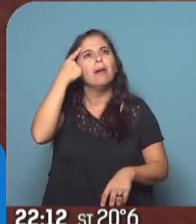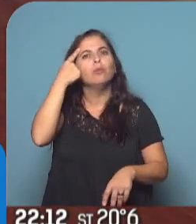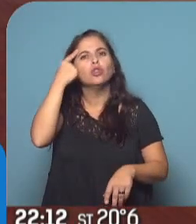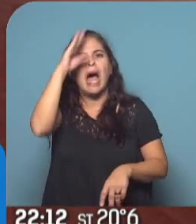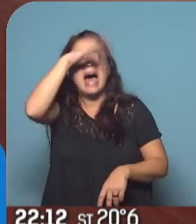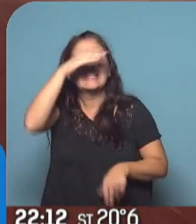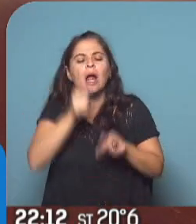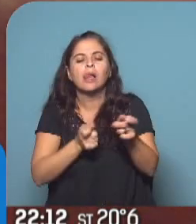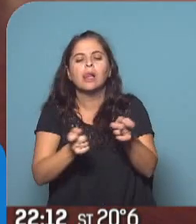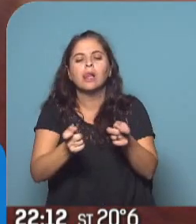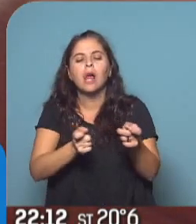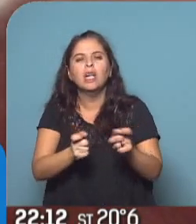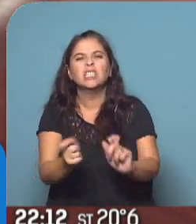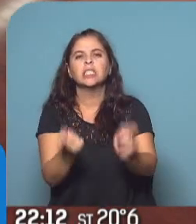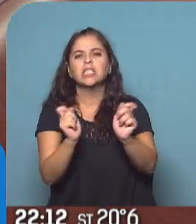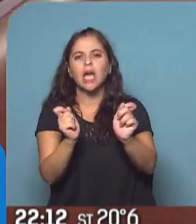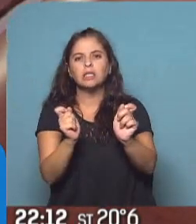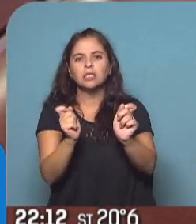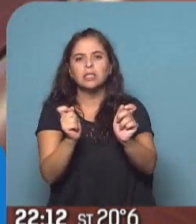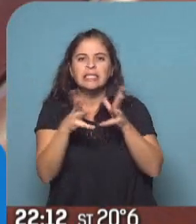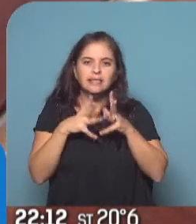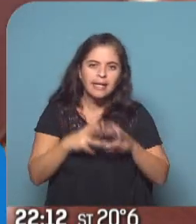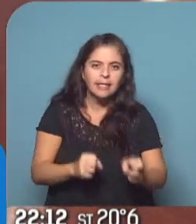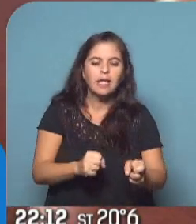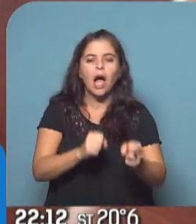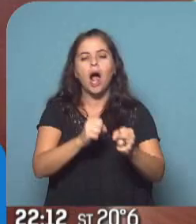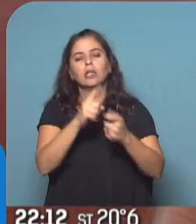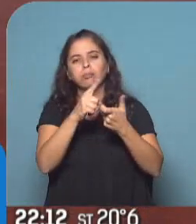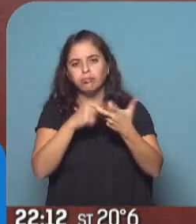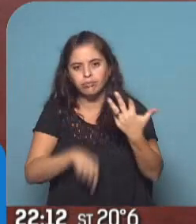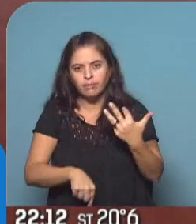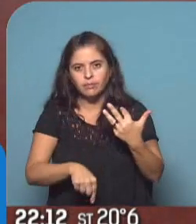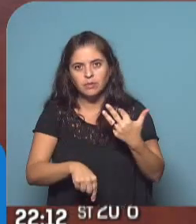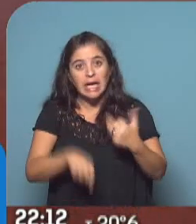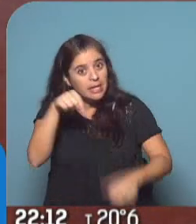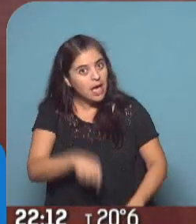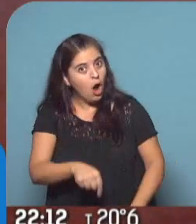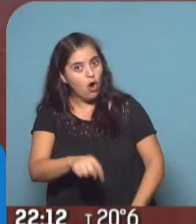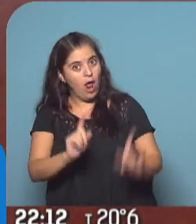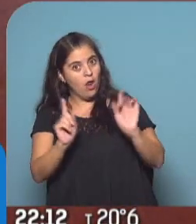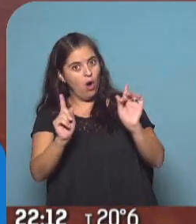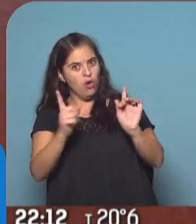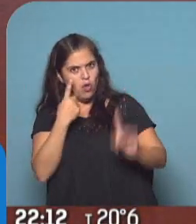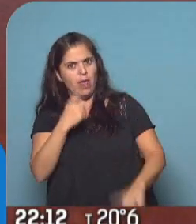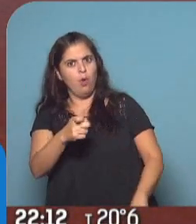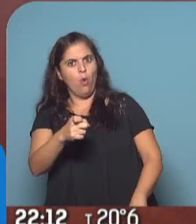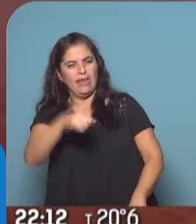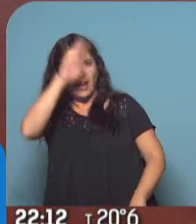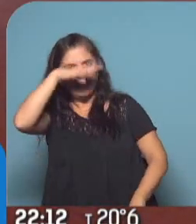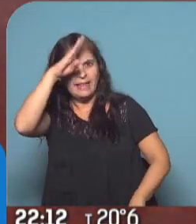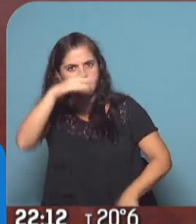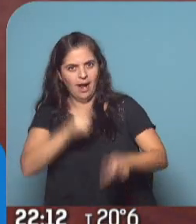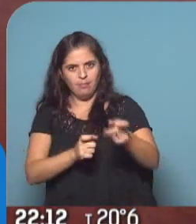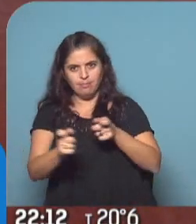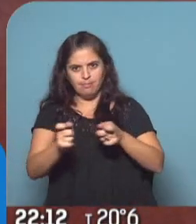estamos viendo que parece que Trump modera a sus propios asesores, a Bolton, a Pompeo, etc. También estamos viendo otra cosa muy interesante, que es como la política